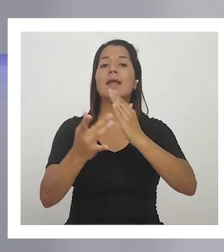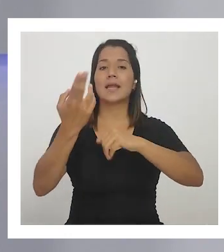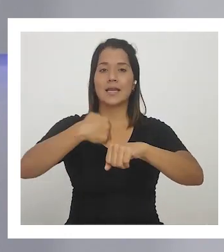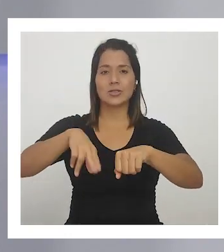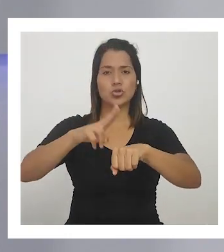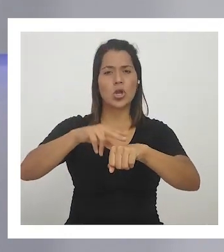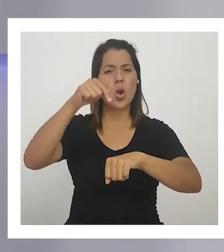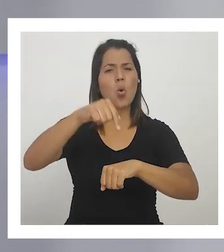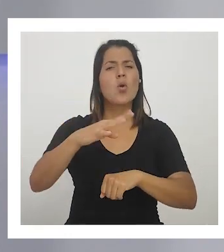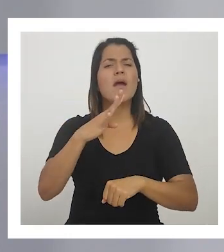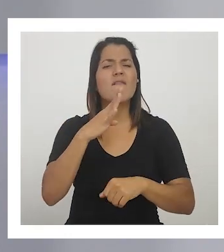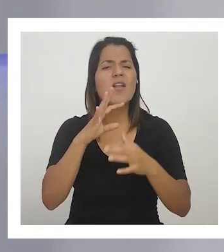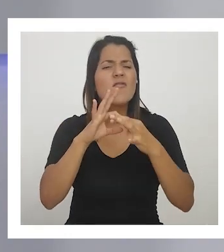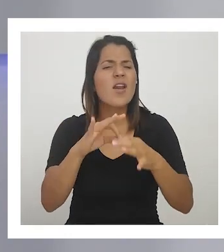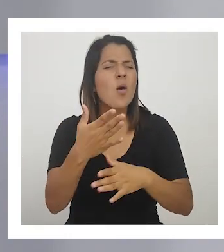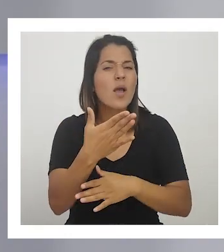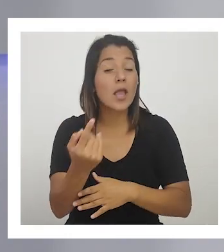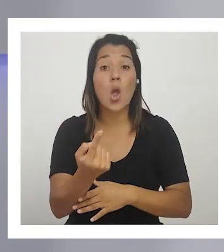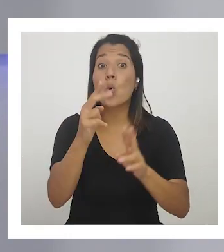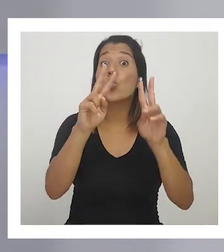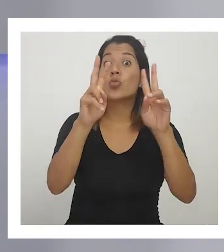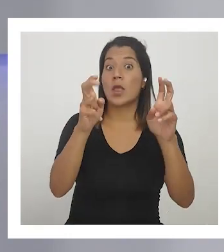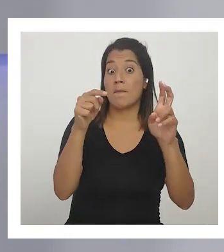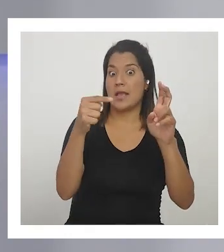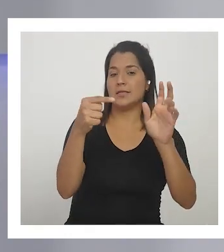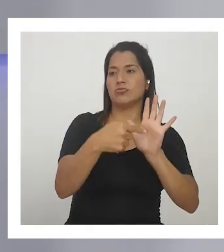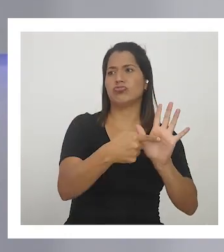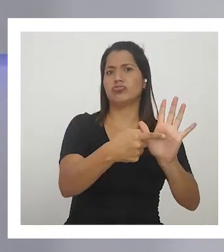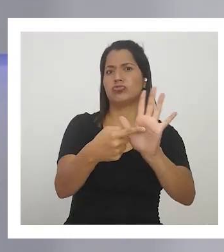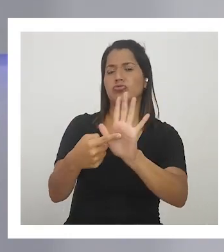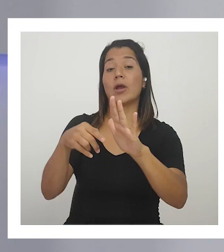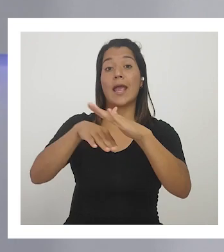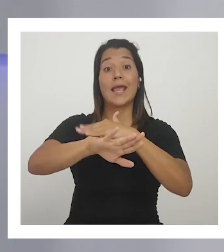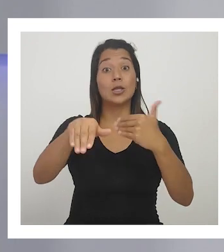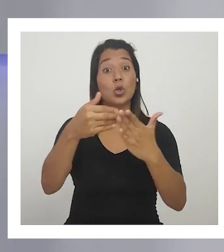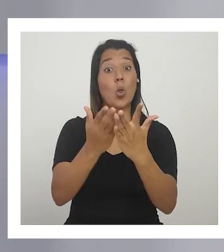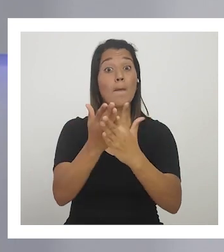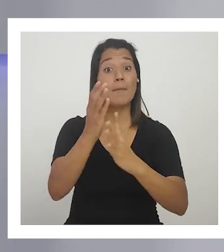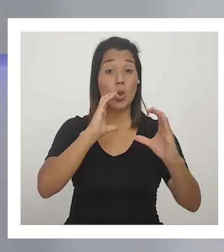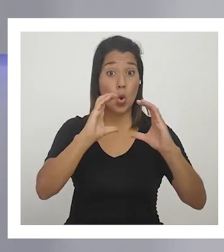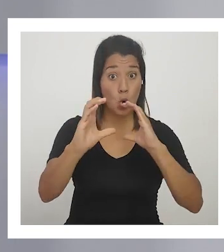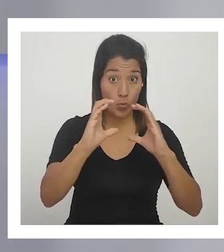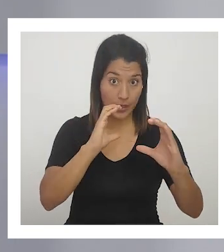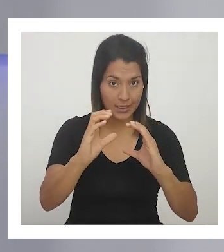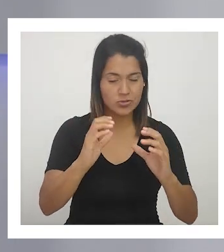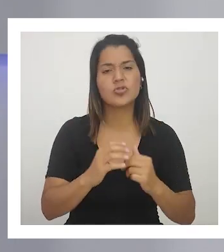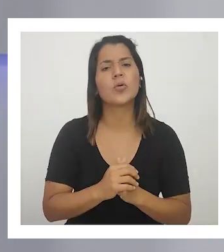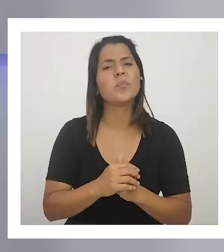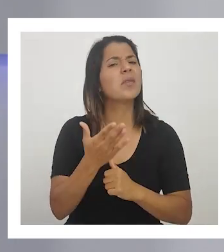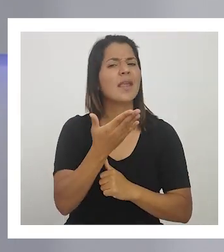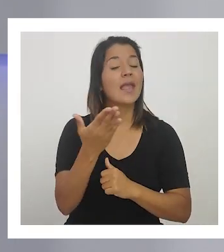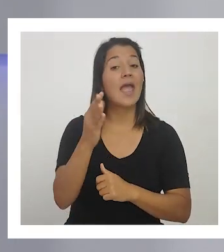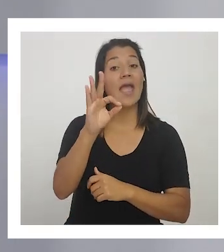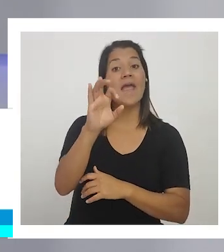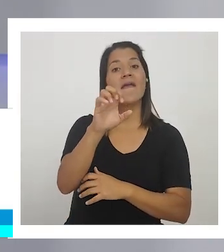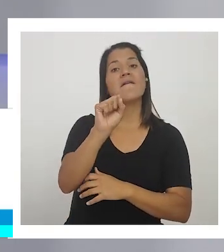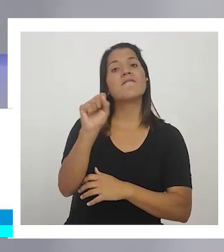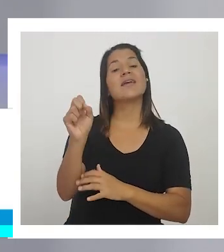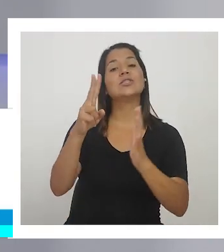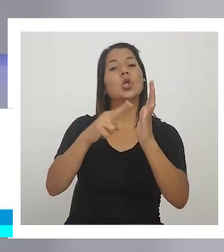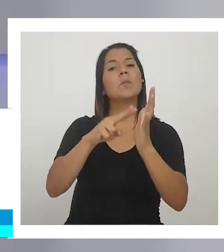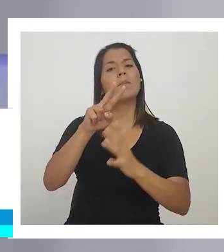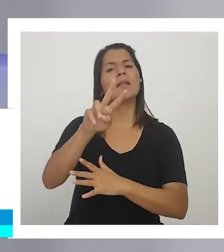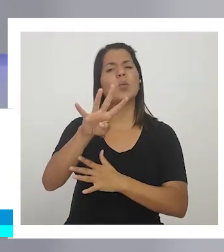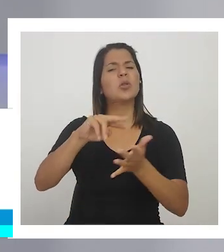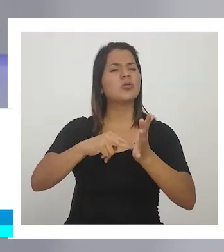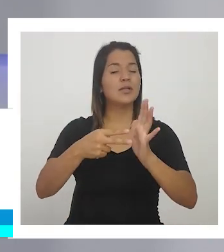de un tema que ha tenido información en todos los medios de comunicación a lo largo de las últimas semanas. El FES 2024, precisamente